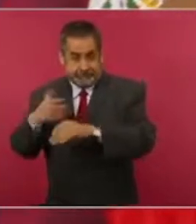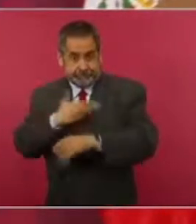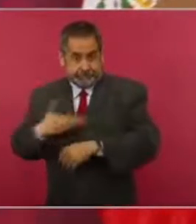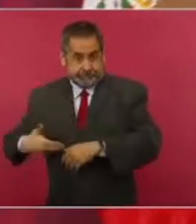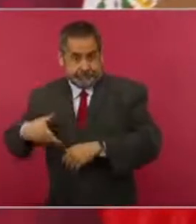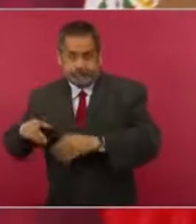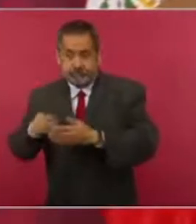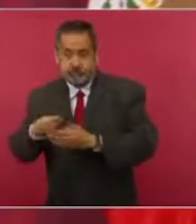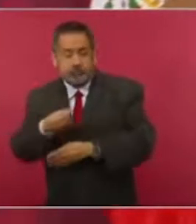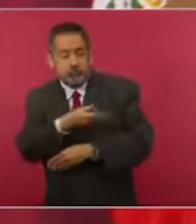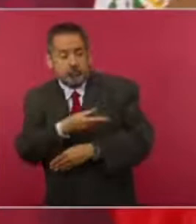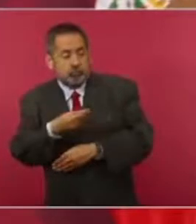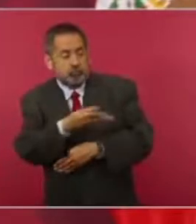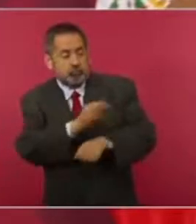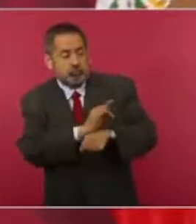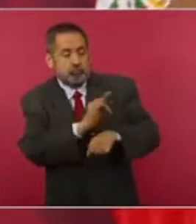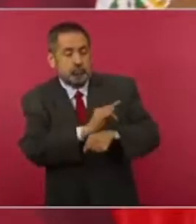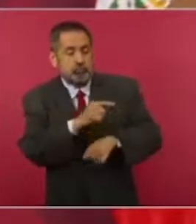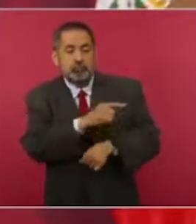a Iberdrola,